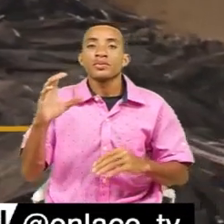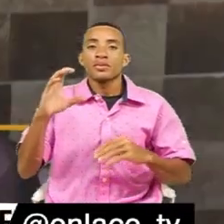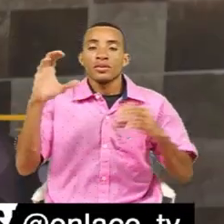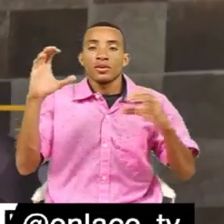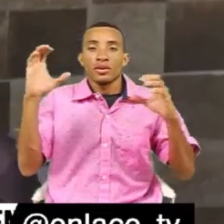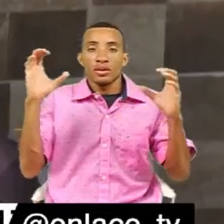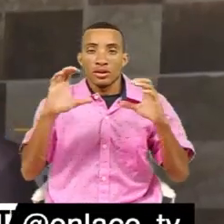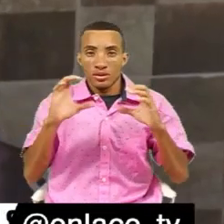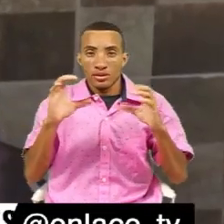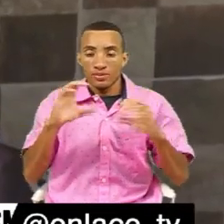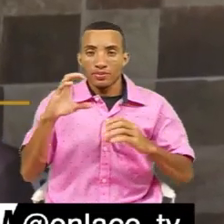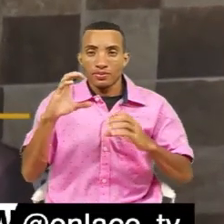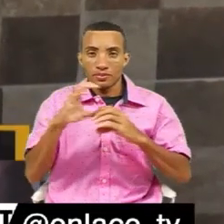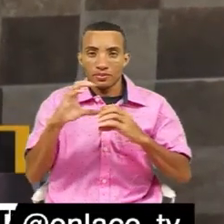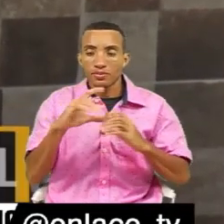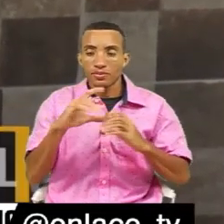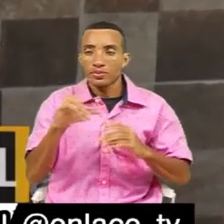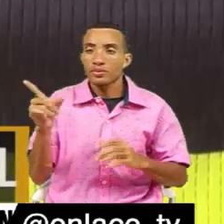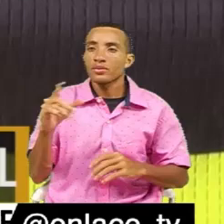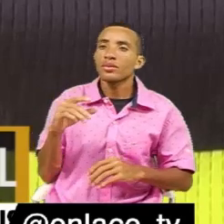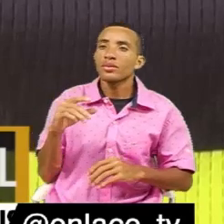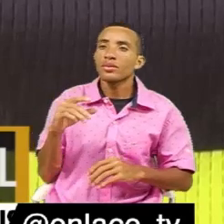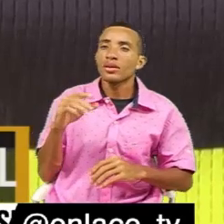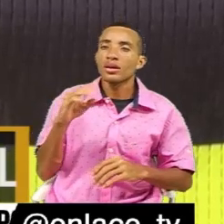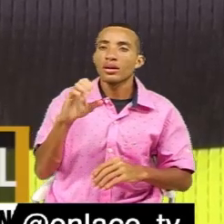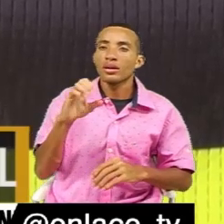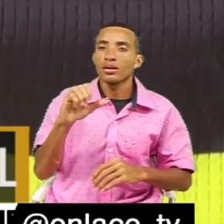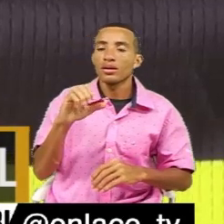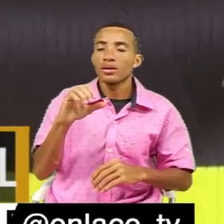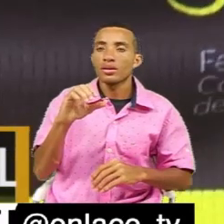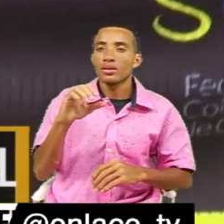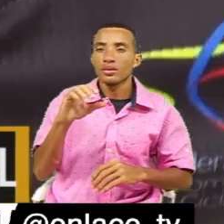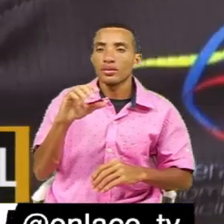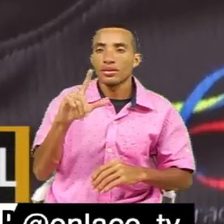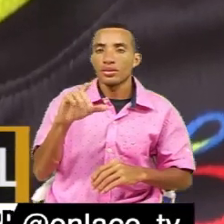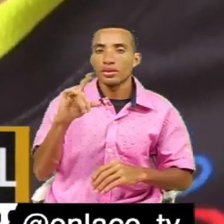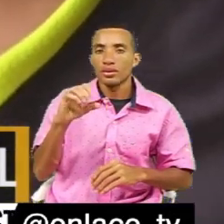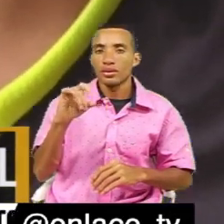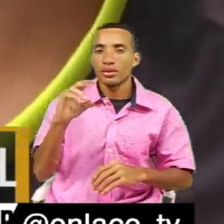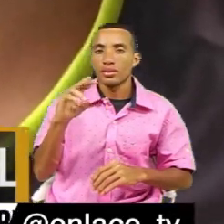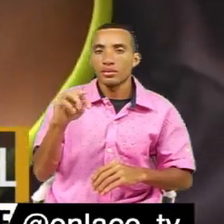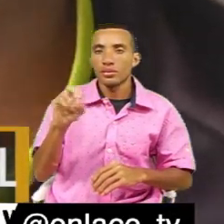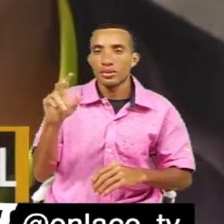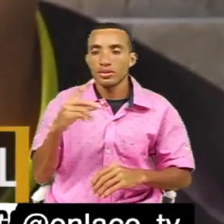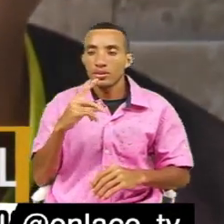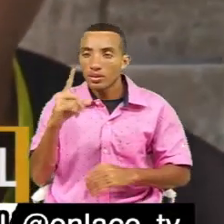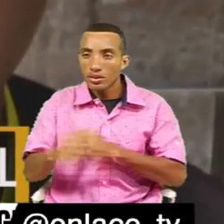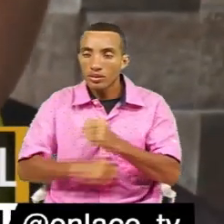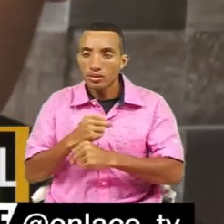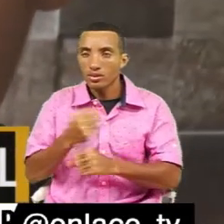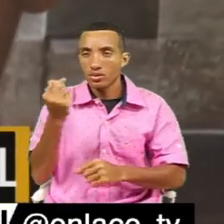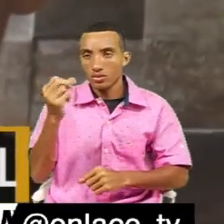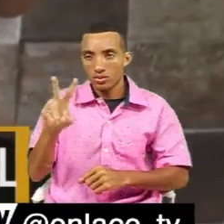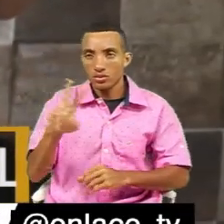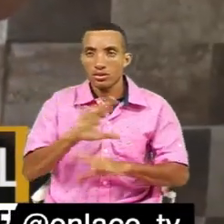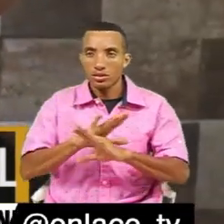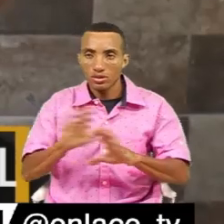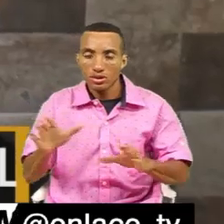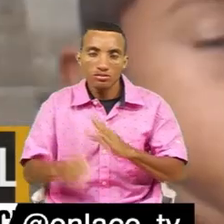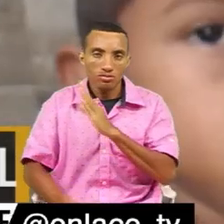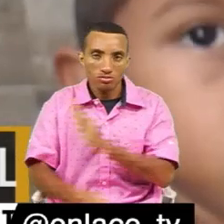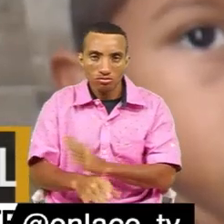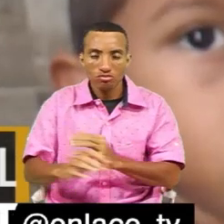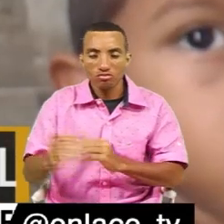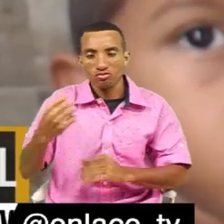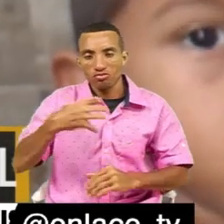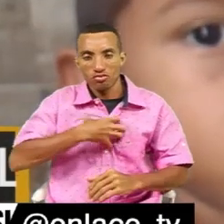Vladimir Mendoza se ratifica como el número 1 del ranking nacional en su categoría. A sus 12 años, este deportista del Club Cacique sigue cosechando